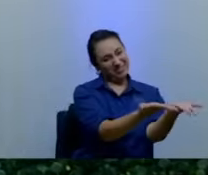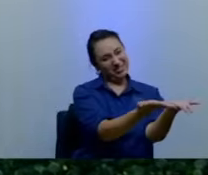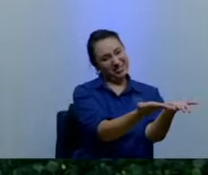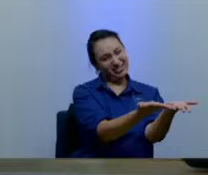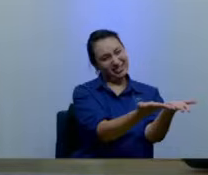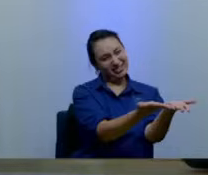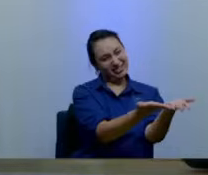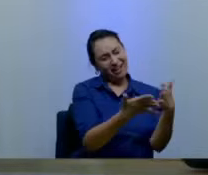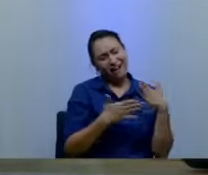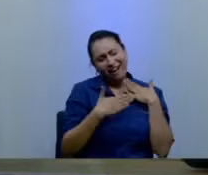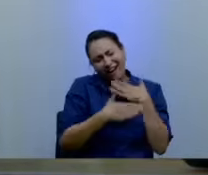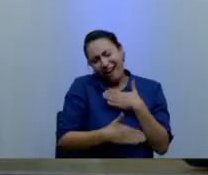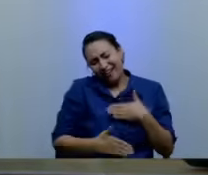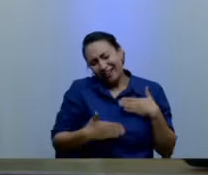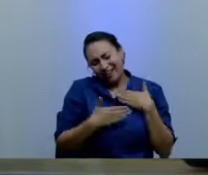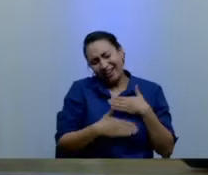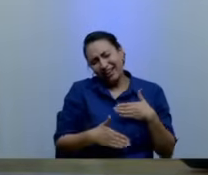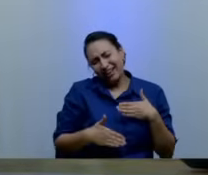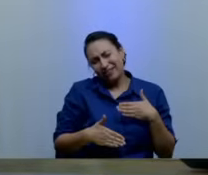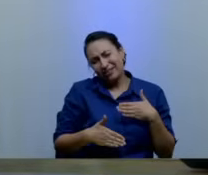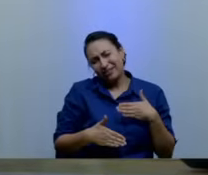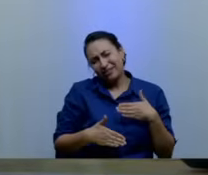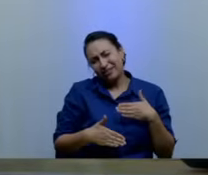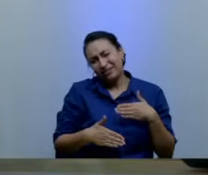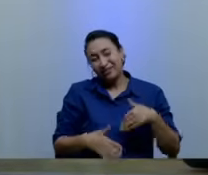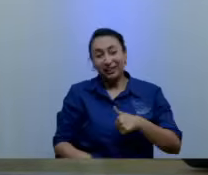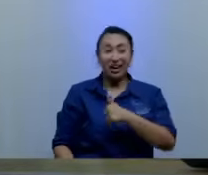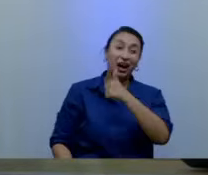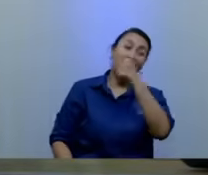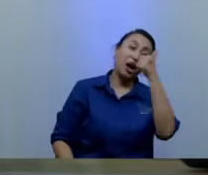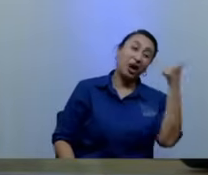mundo. Pero un sabor sano,